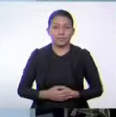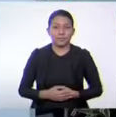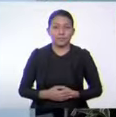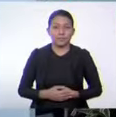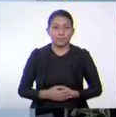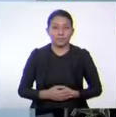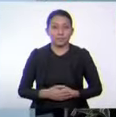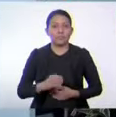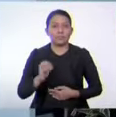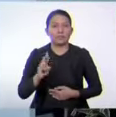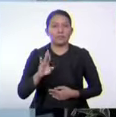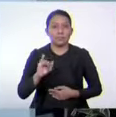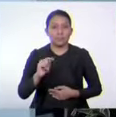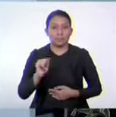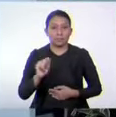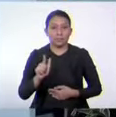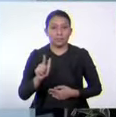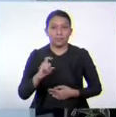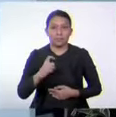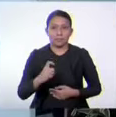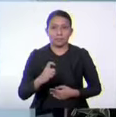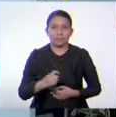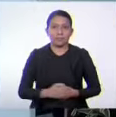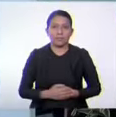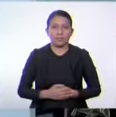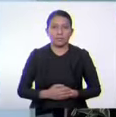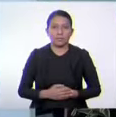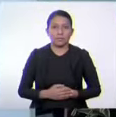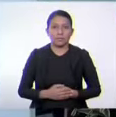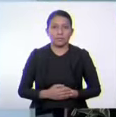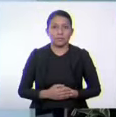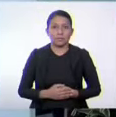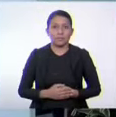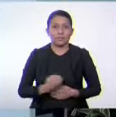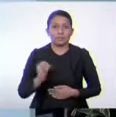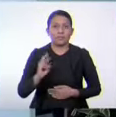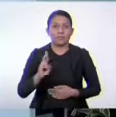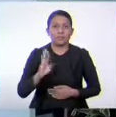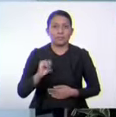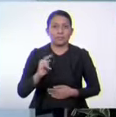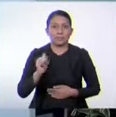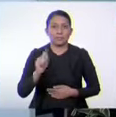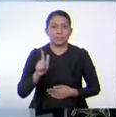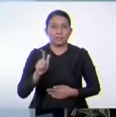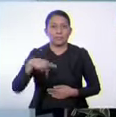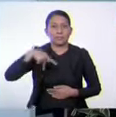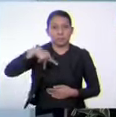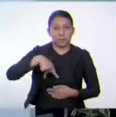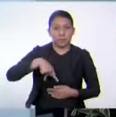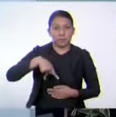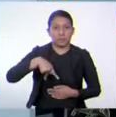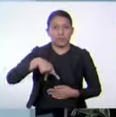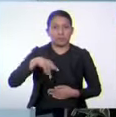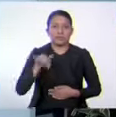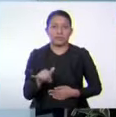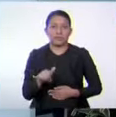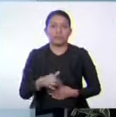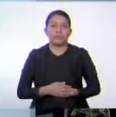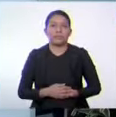el orbital en X, el orbital P en